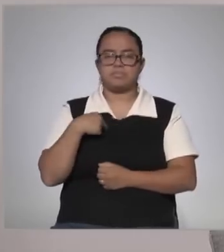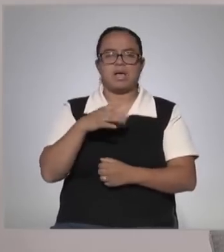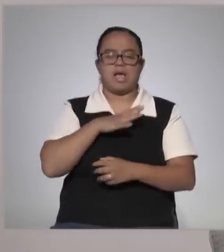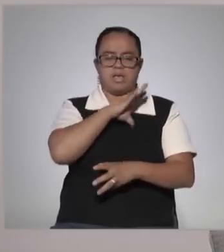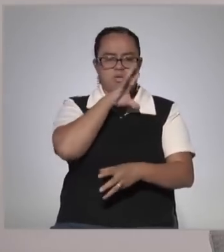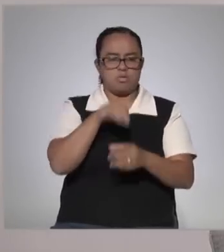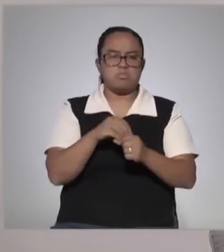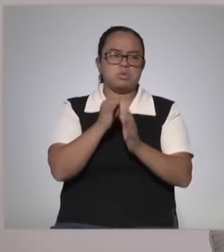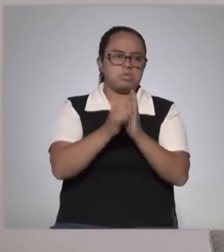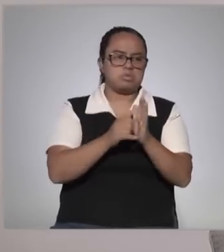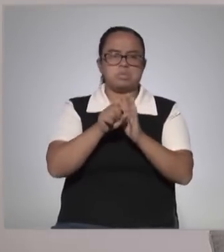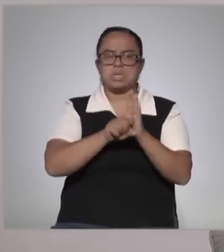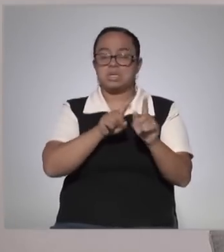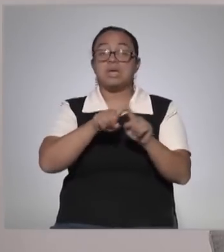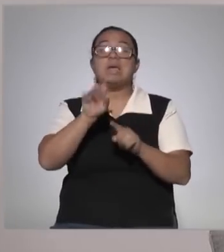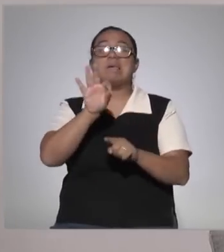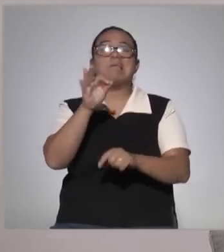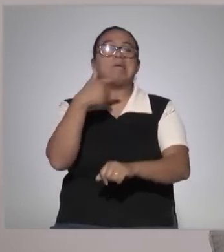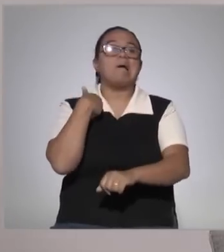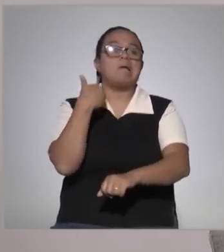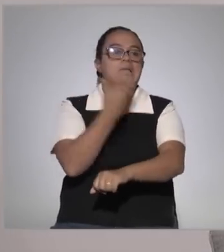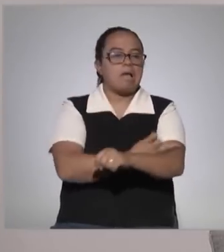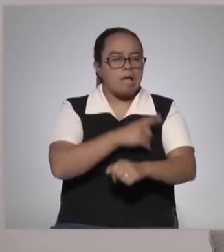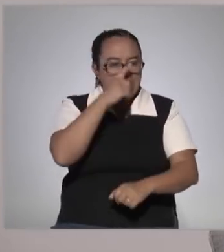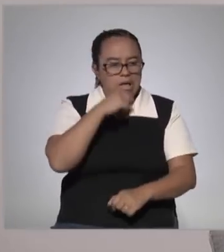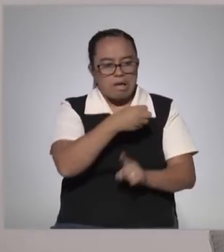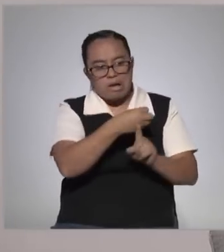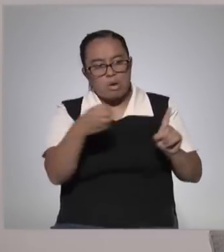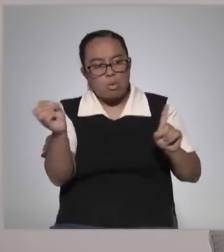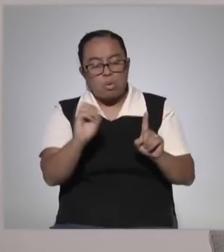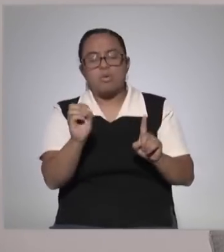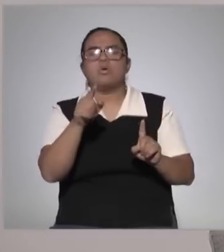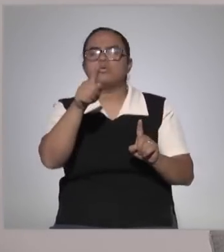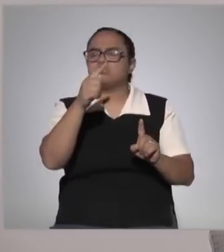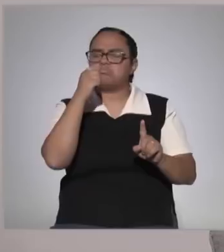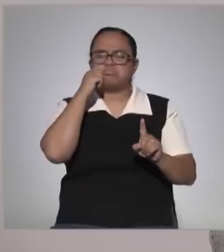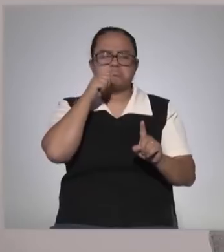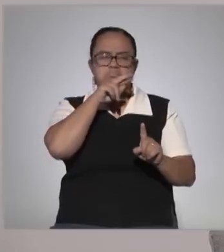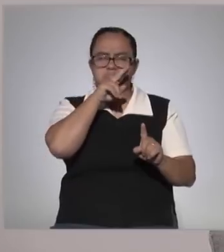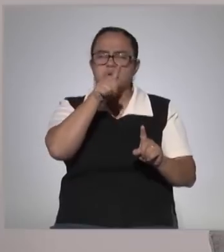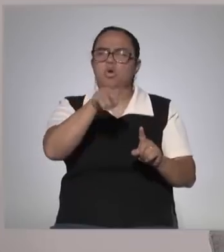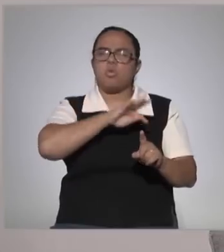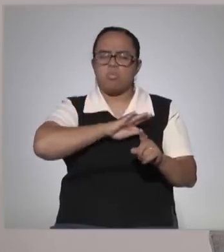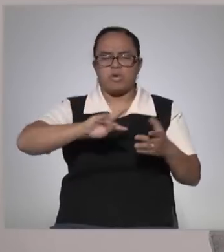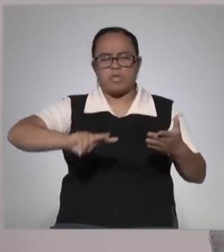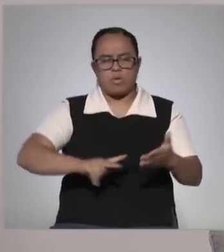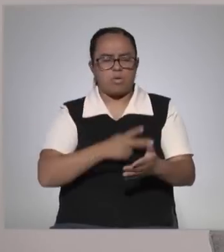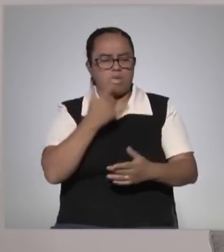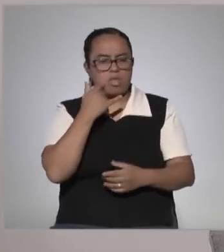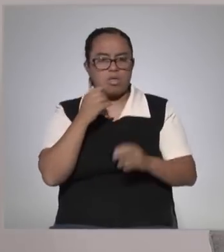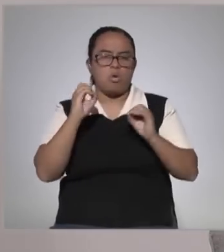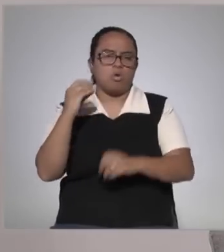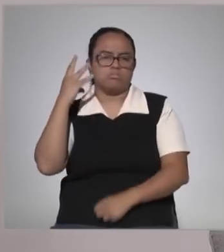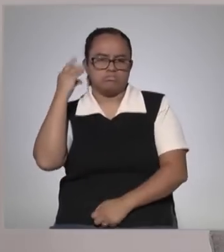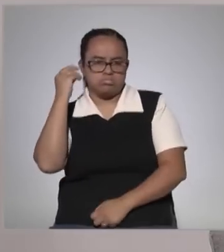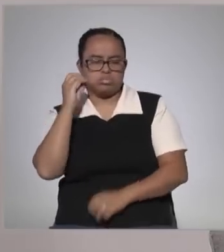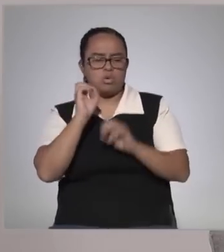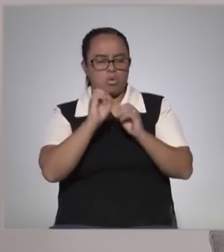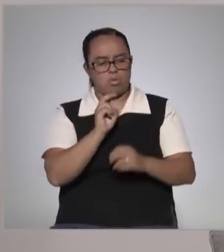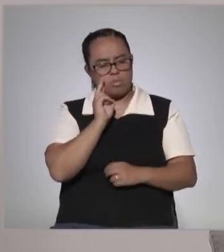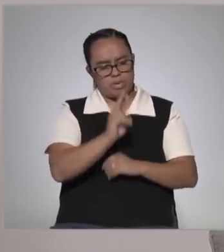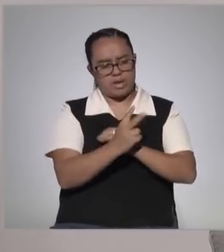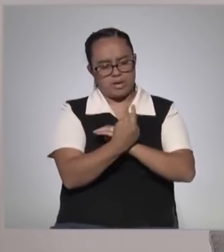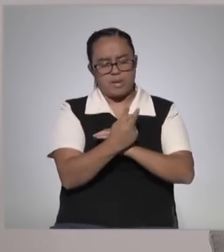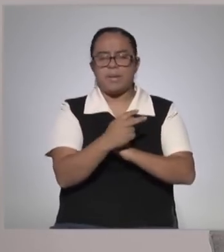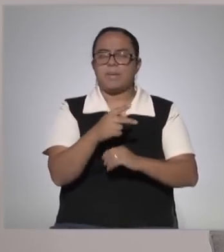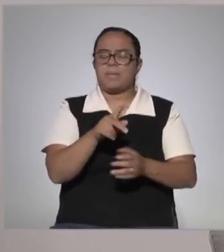sociales. Por si llegaron un poquito tarde al programa, no importa, porque pueden ver la repetición, ya sea con imagen, a través de un podcast en Spotify. Y bueno, ya